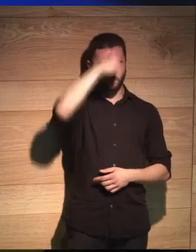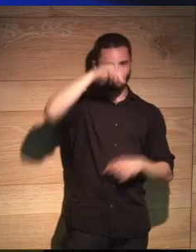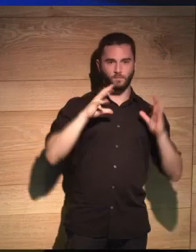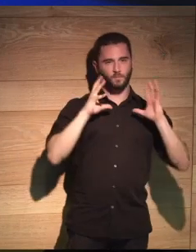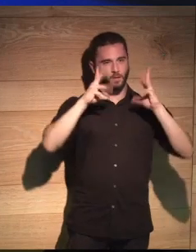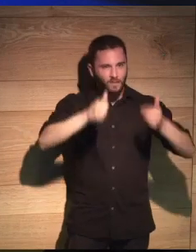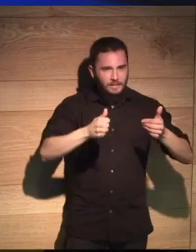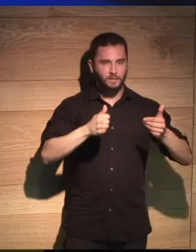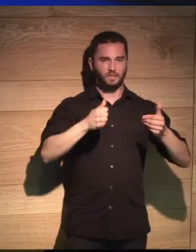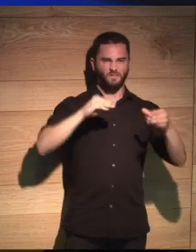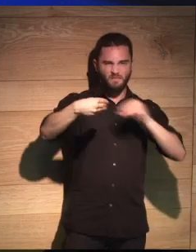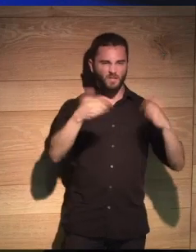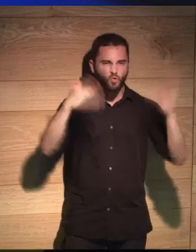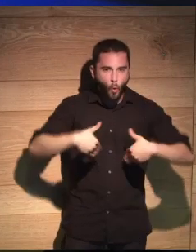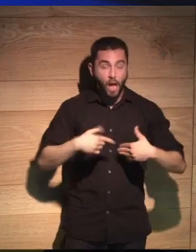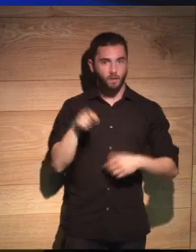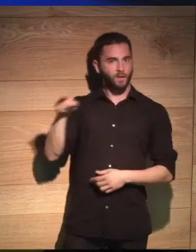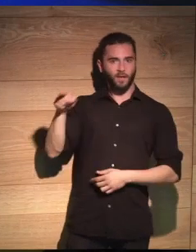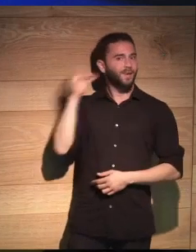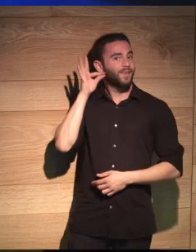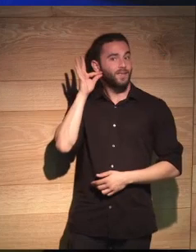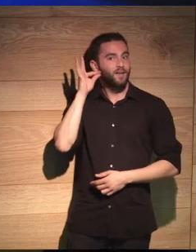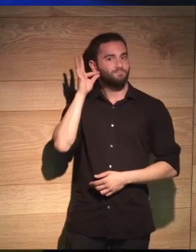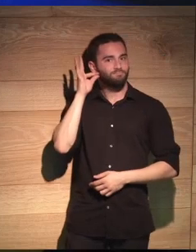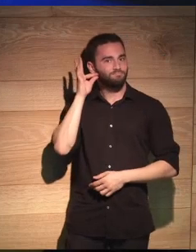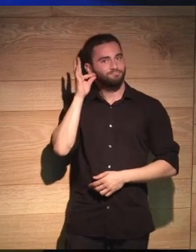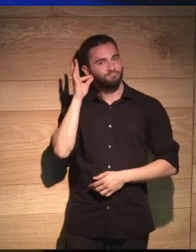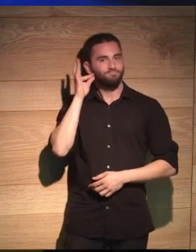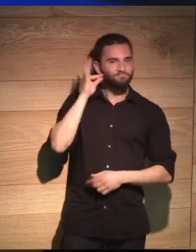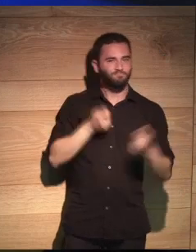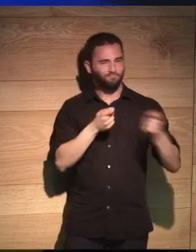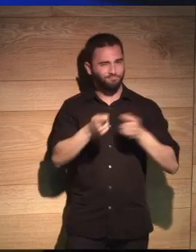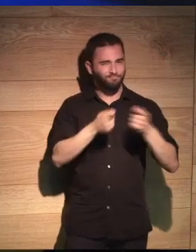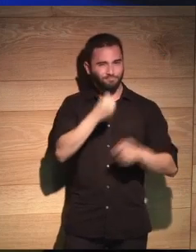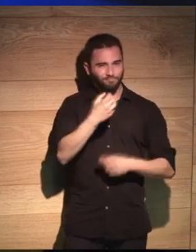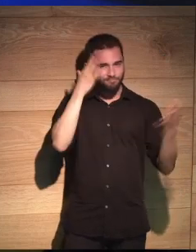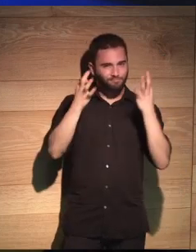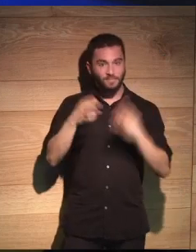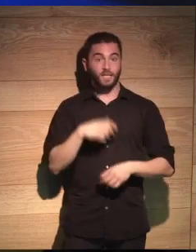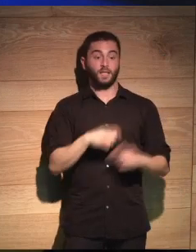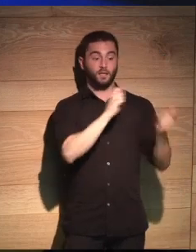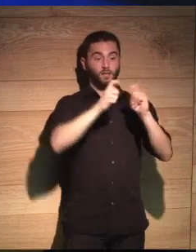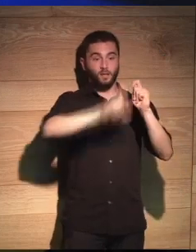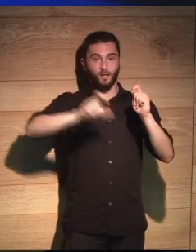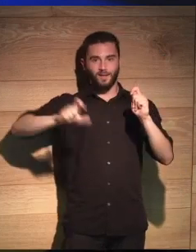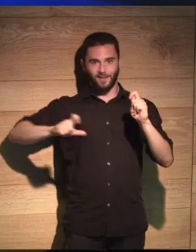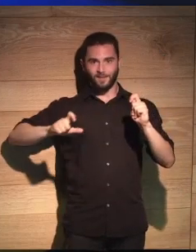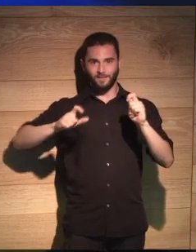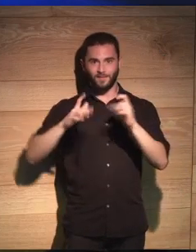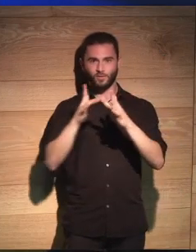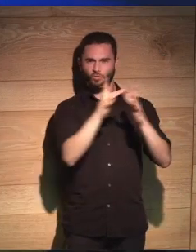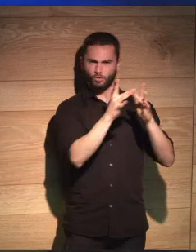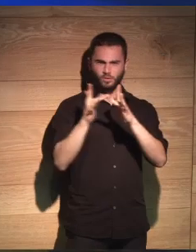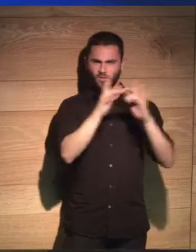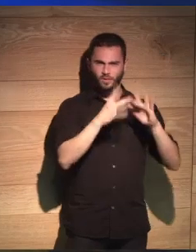con los corresponsales, llega Ilsa y con su mano izquierda se gana a todos los corresponsales de prensa, incluso la prensa conservadora, que